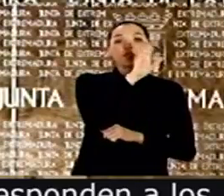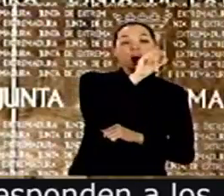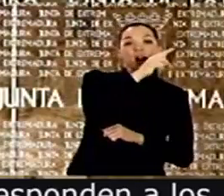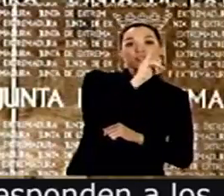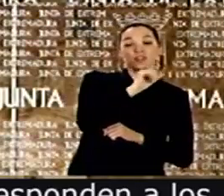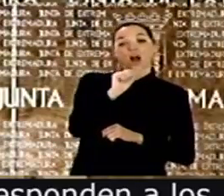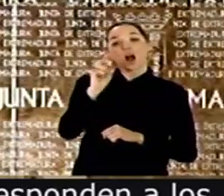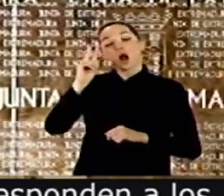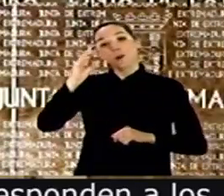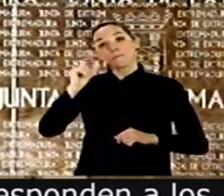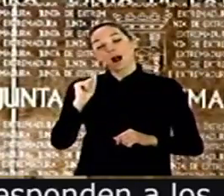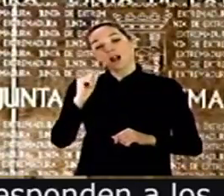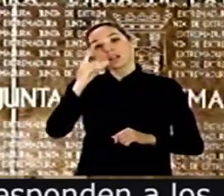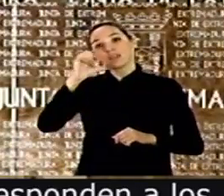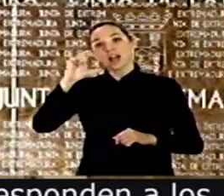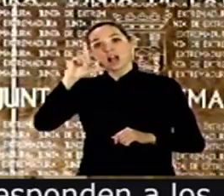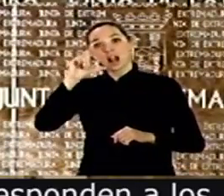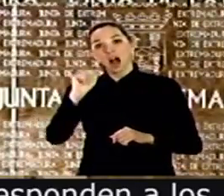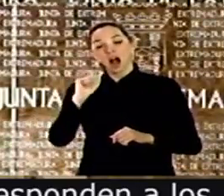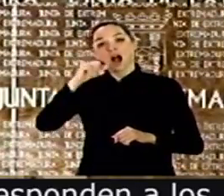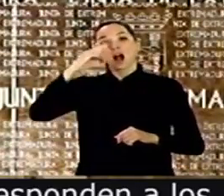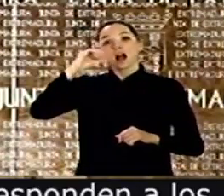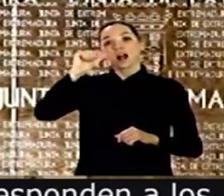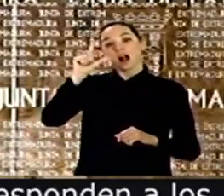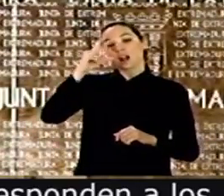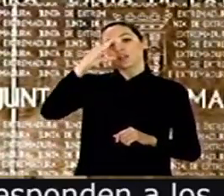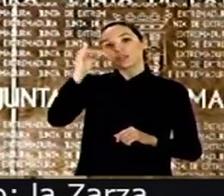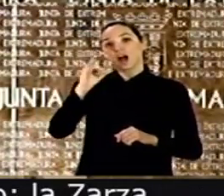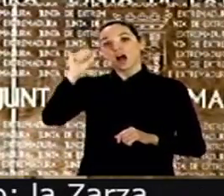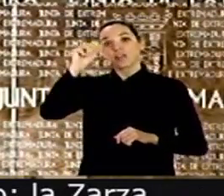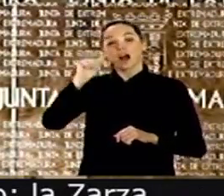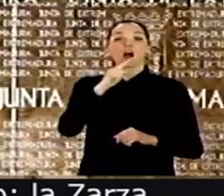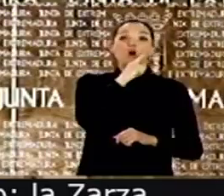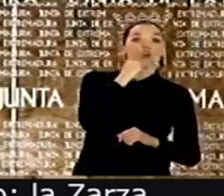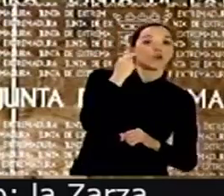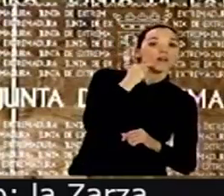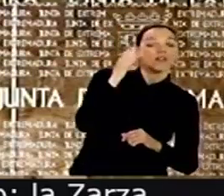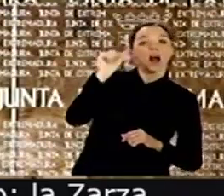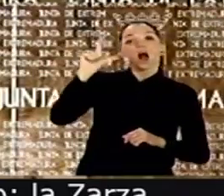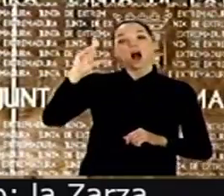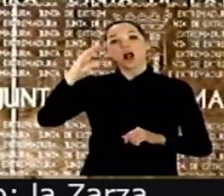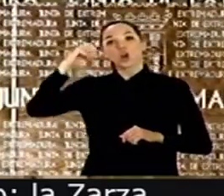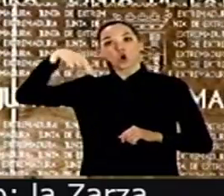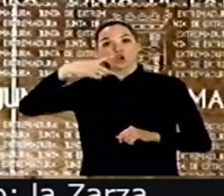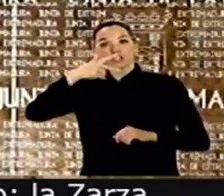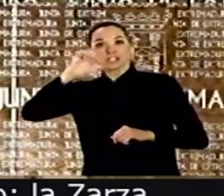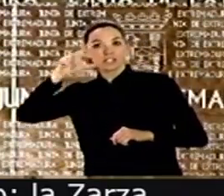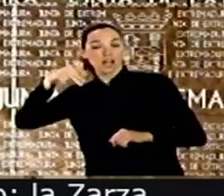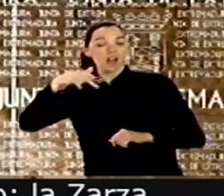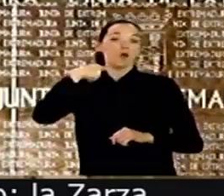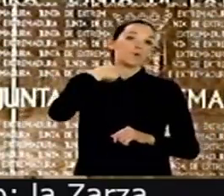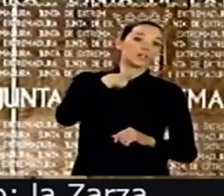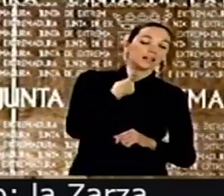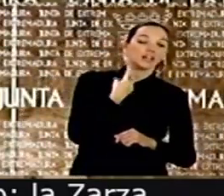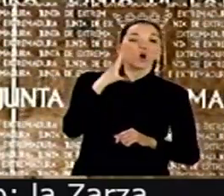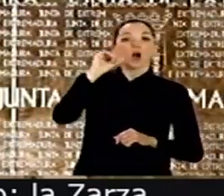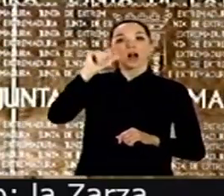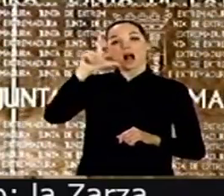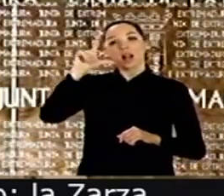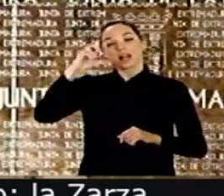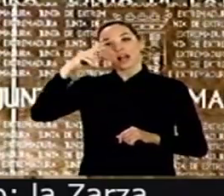Valdemorales, Valde la Calzada, Aigal, Alconchel, Olivenza, Higuera de la Serena, Monesterio, Calera de León, Portaje, Cedillo,